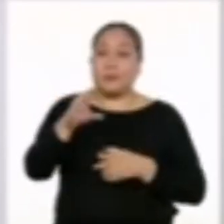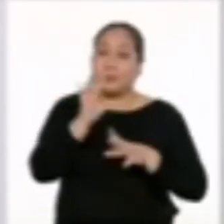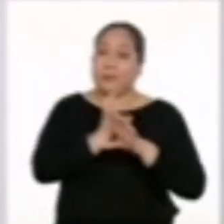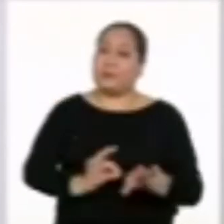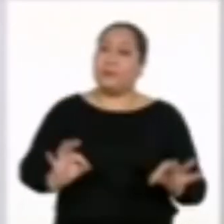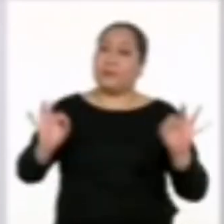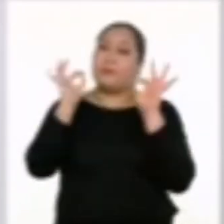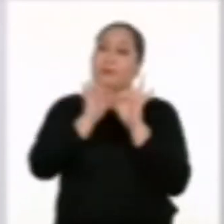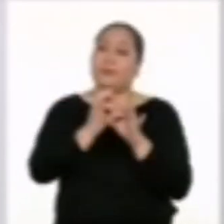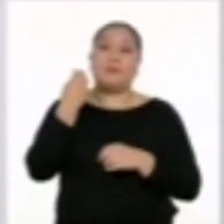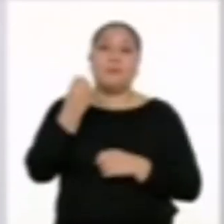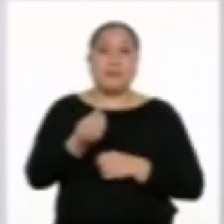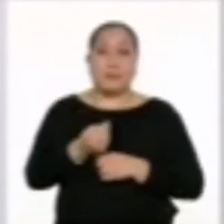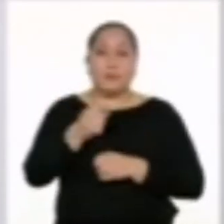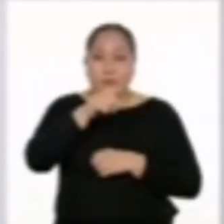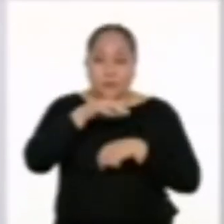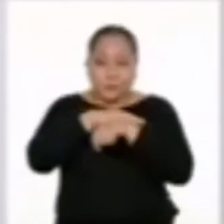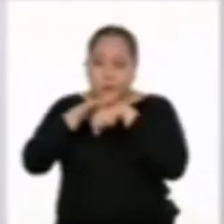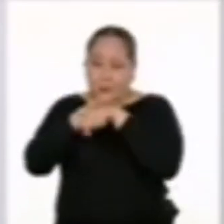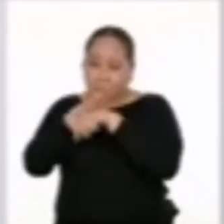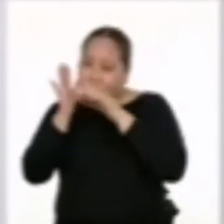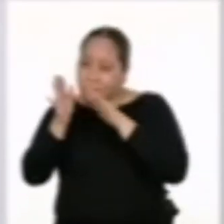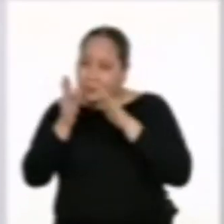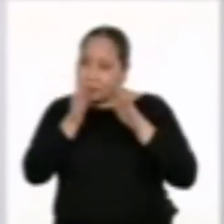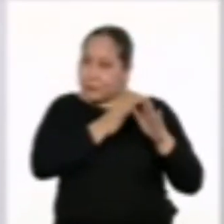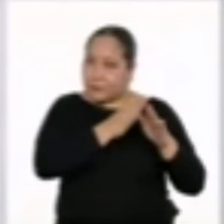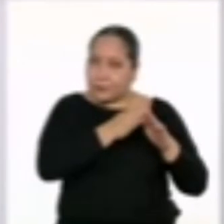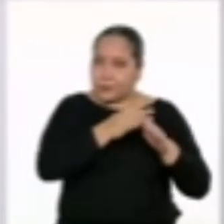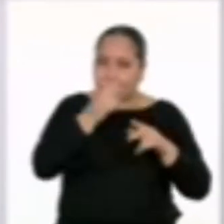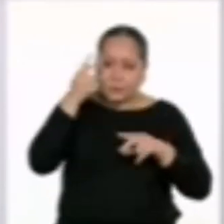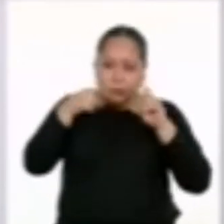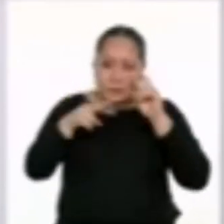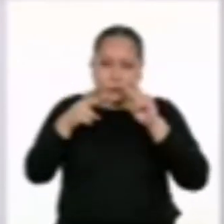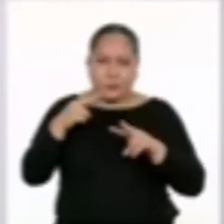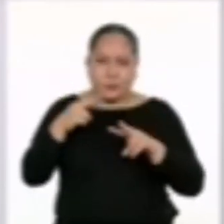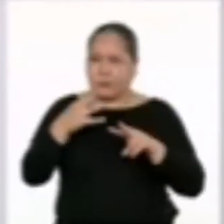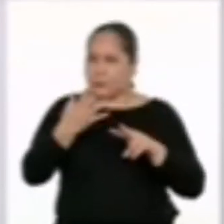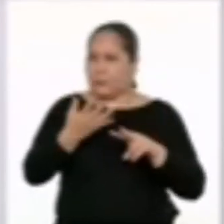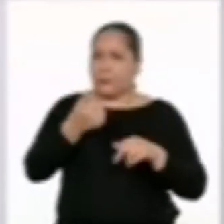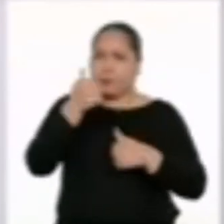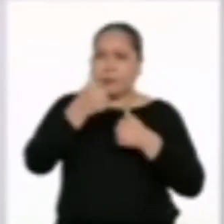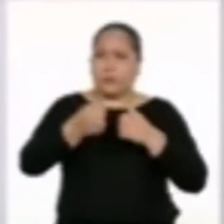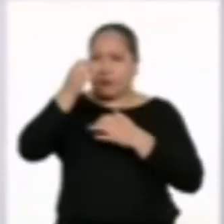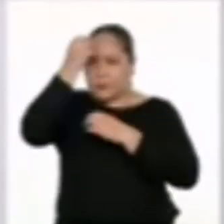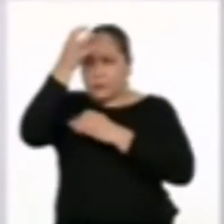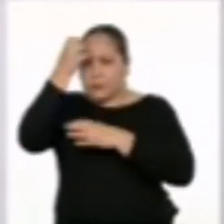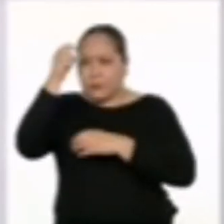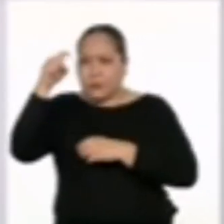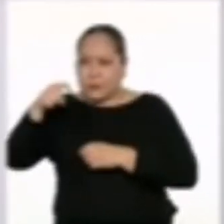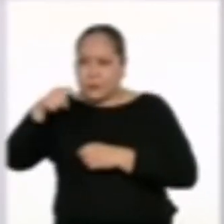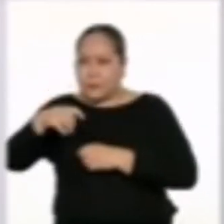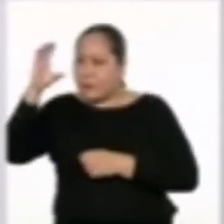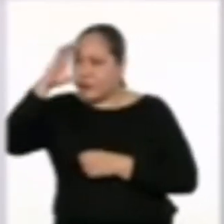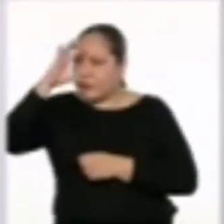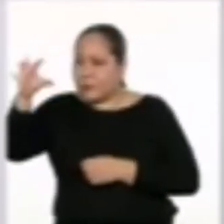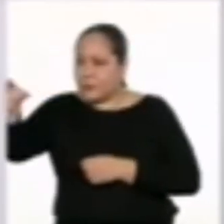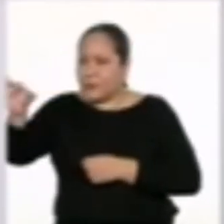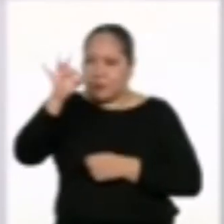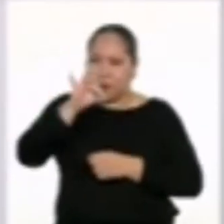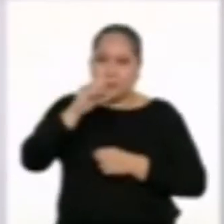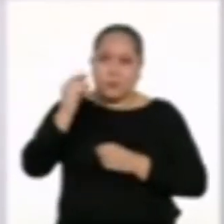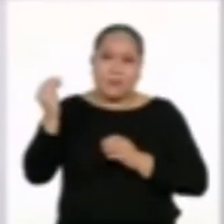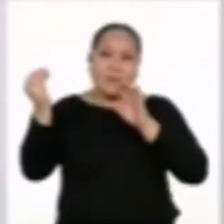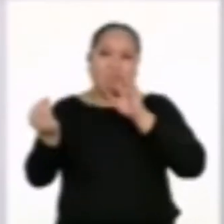es importante porque a medida que planifiquemos, nos iremos dando cuenta de qué información necesitamos